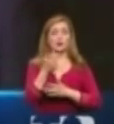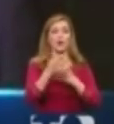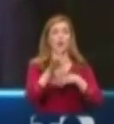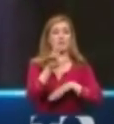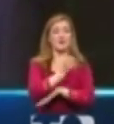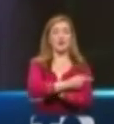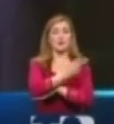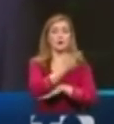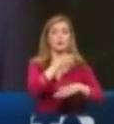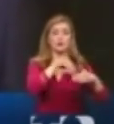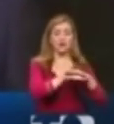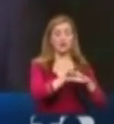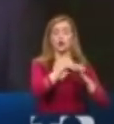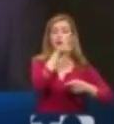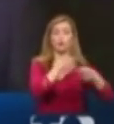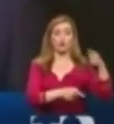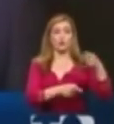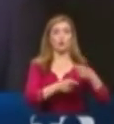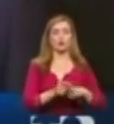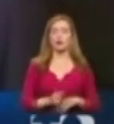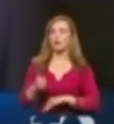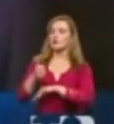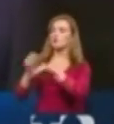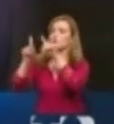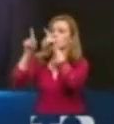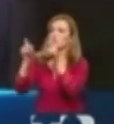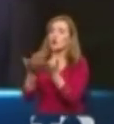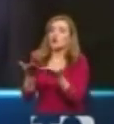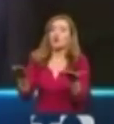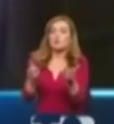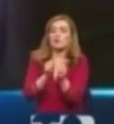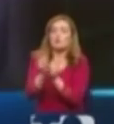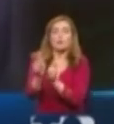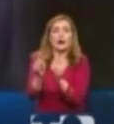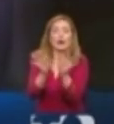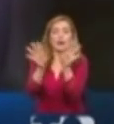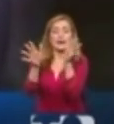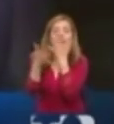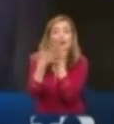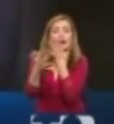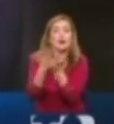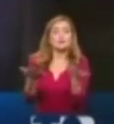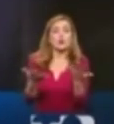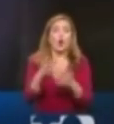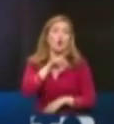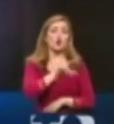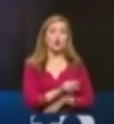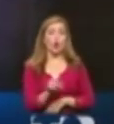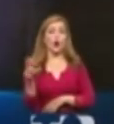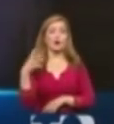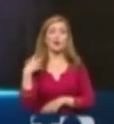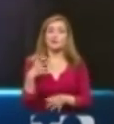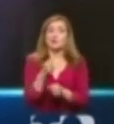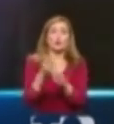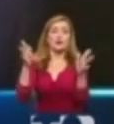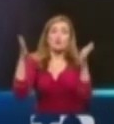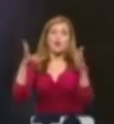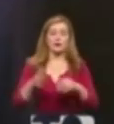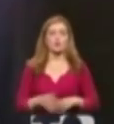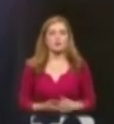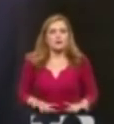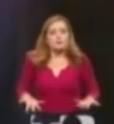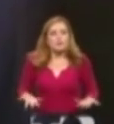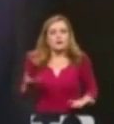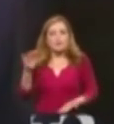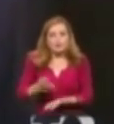de 30 días. Y a mi pregunta a las autoridades, si luego lo van a poder pasar a la población general, dicen que no, porque no se ven las garantías de seguridad.